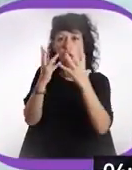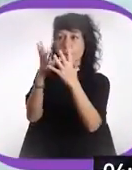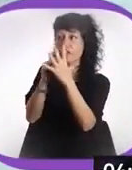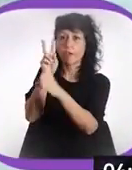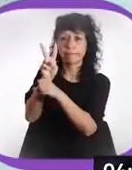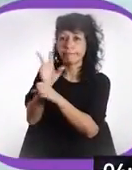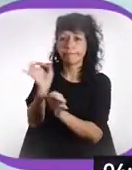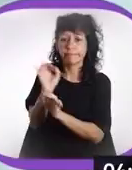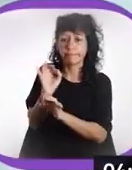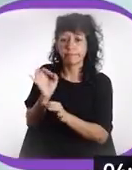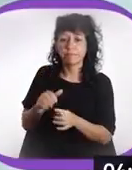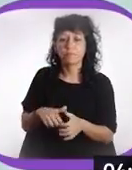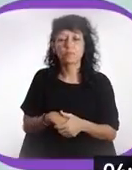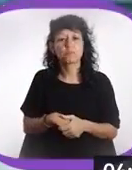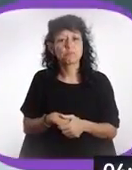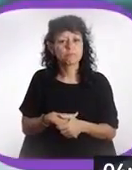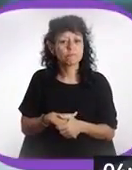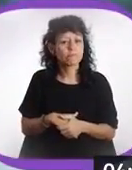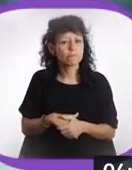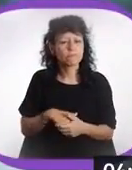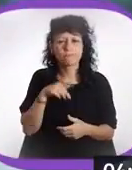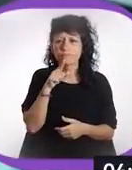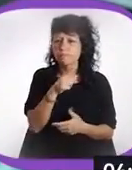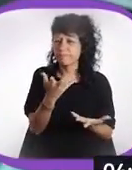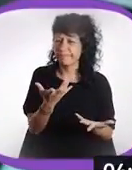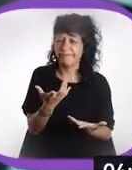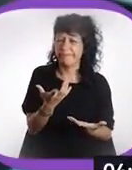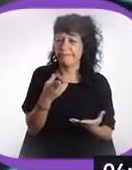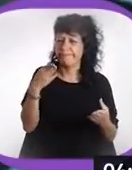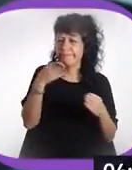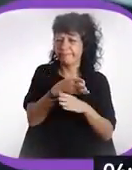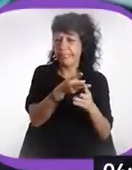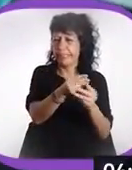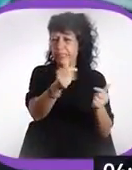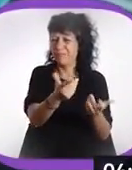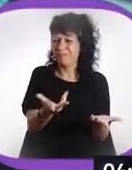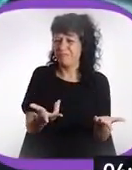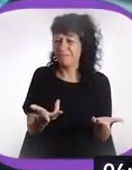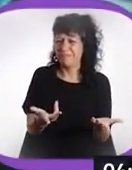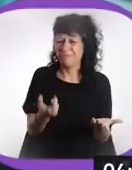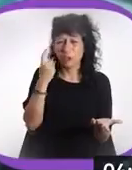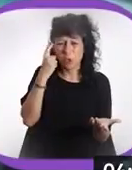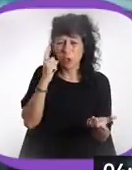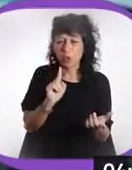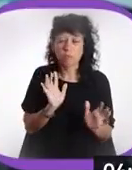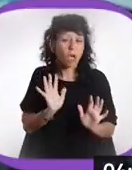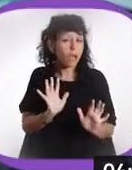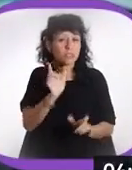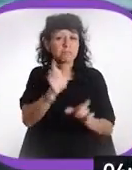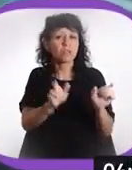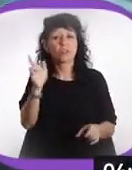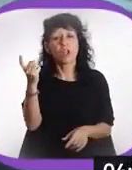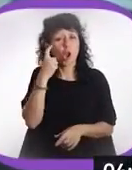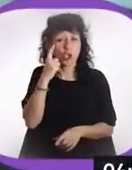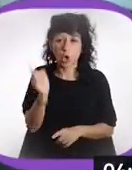dentro de un vórtice de antimateria es totalmente ilógico. Los orgánicos son ilógicos. Eso es lo que